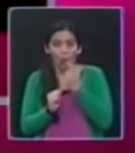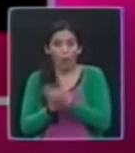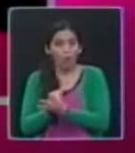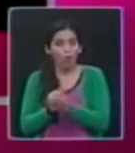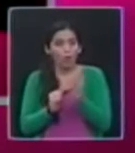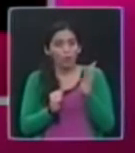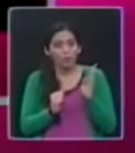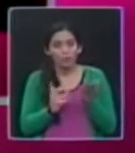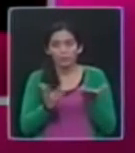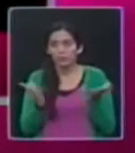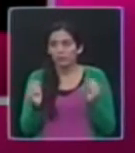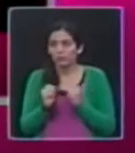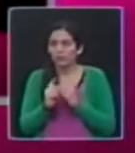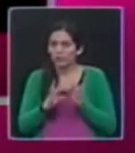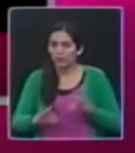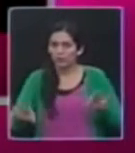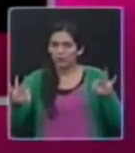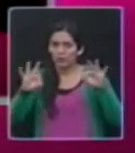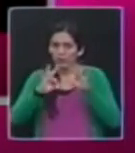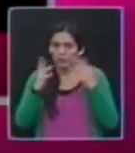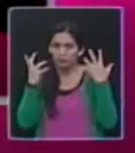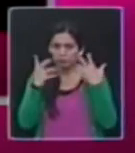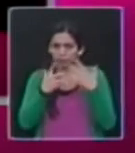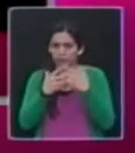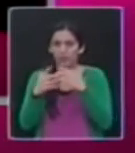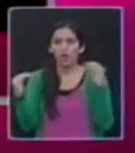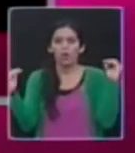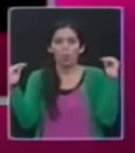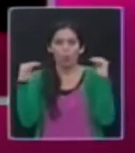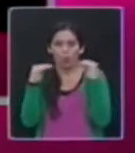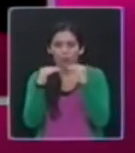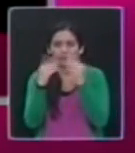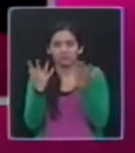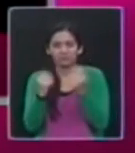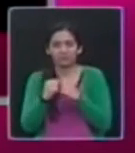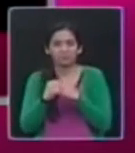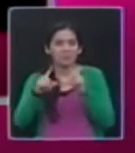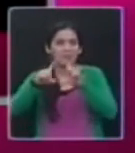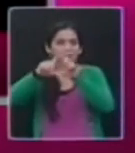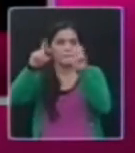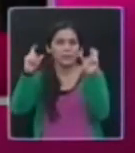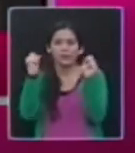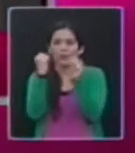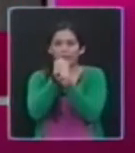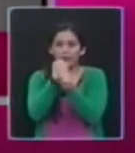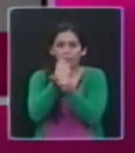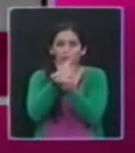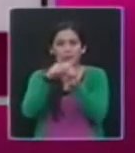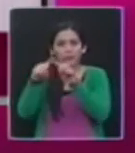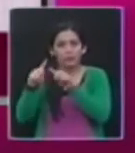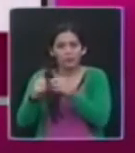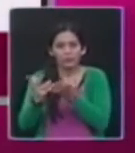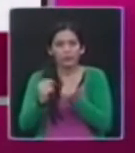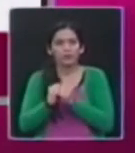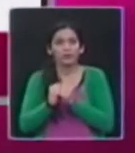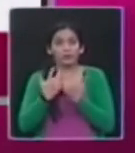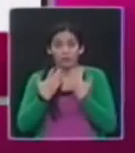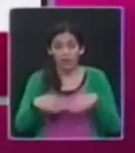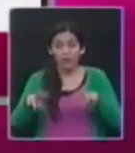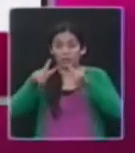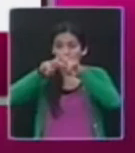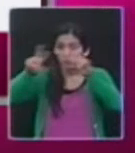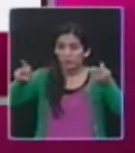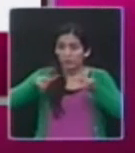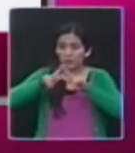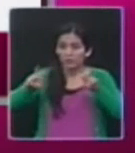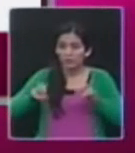las empresas se desarrollan de mejor manera. Hay cifras de muchas empresas, por ejemplo, ya mismo